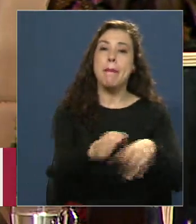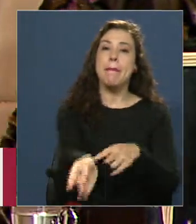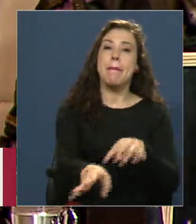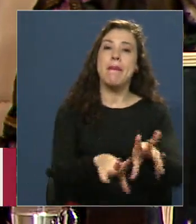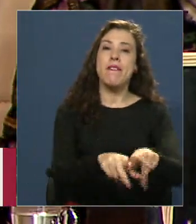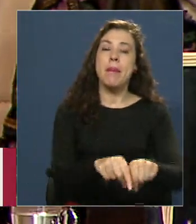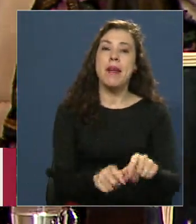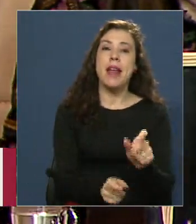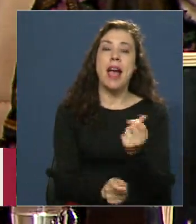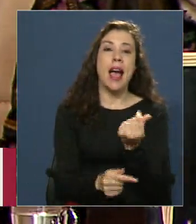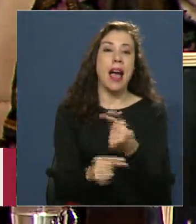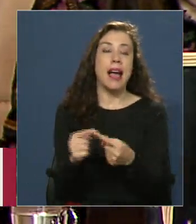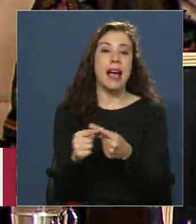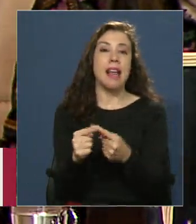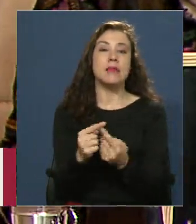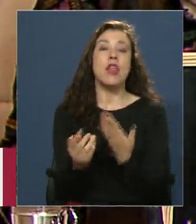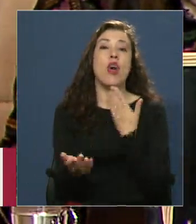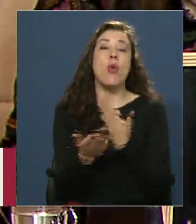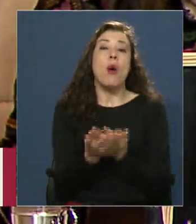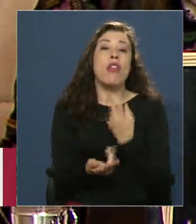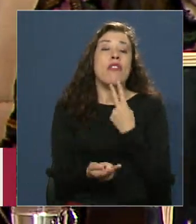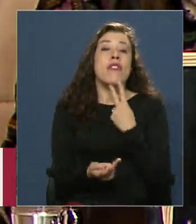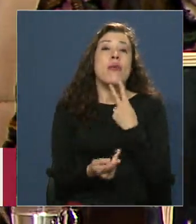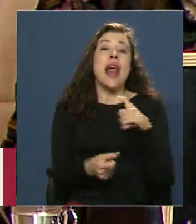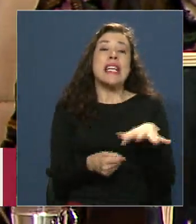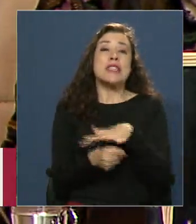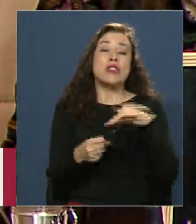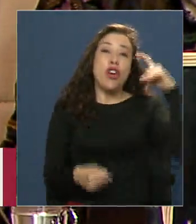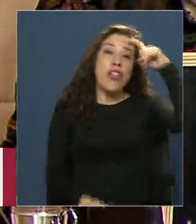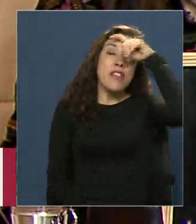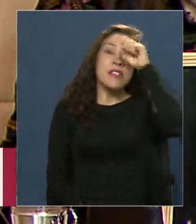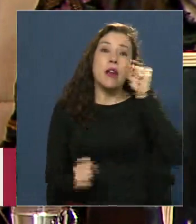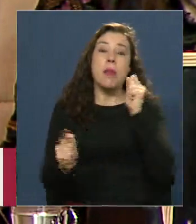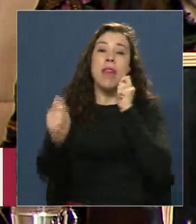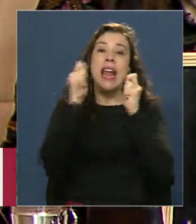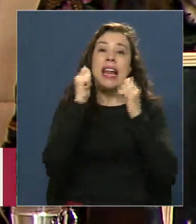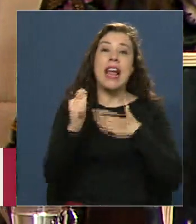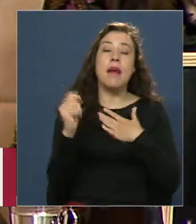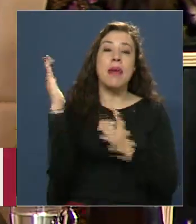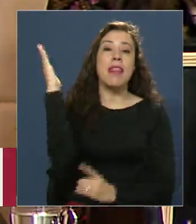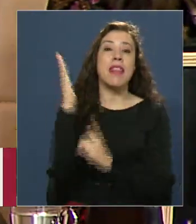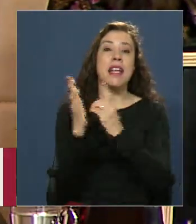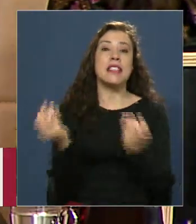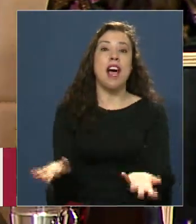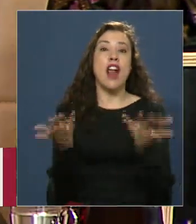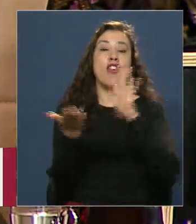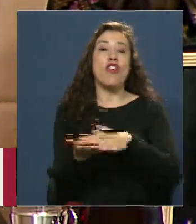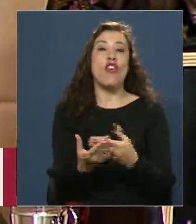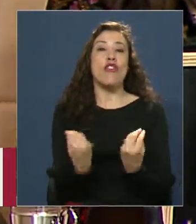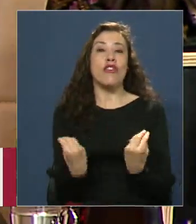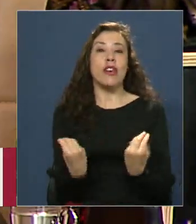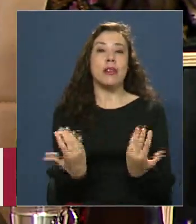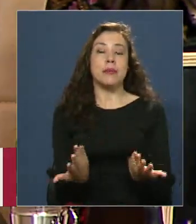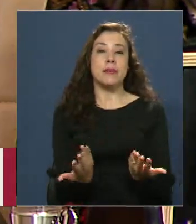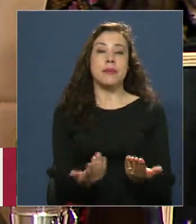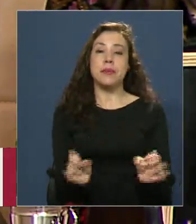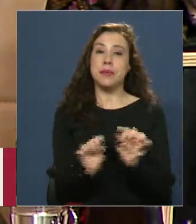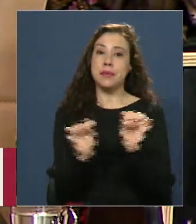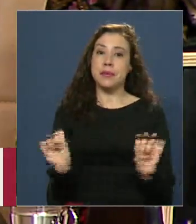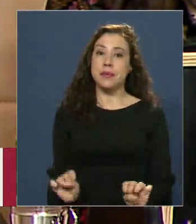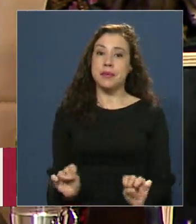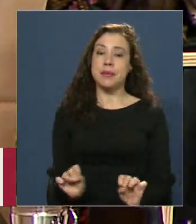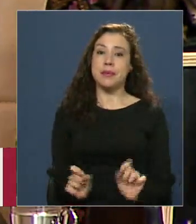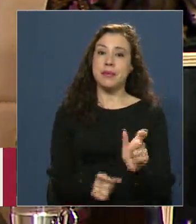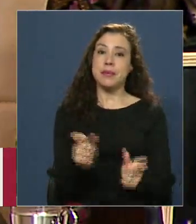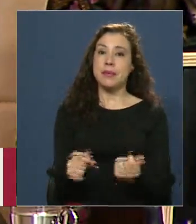familias de clase media que se vean enfrentadas a eventos adversos que podrían poner en riesgo su progreso o bienestar. El sistema clase